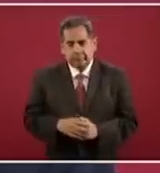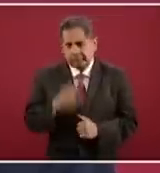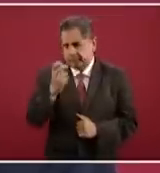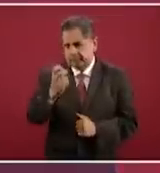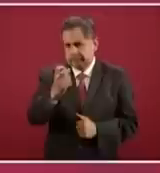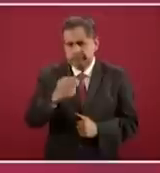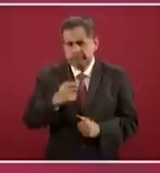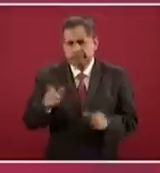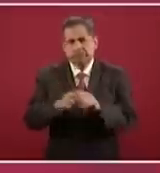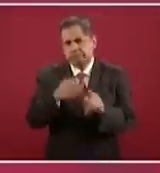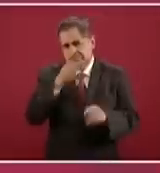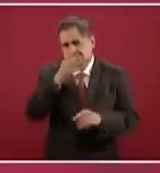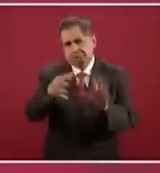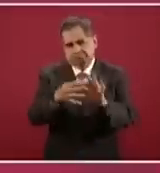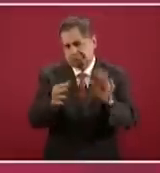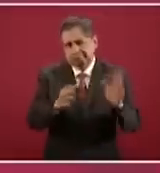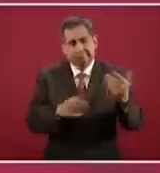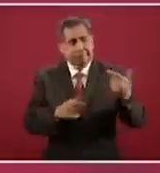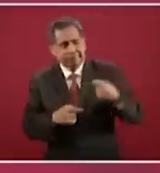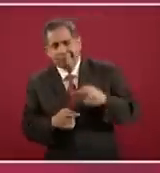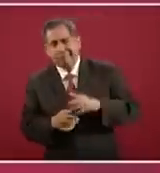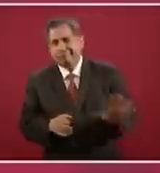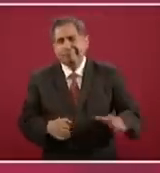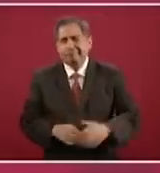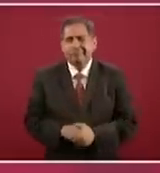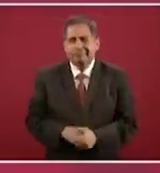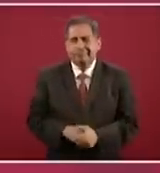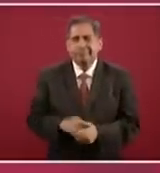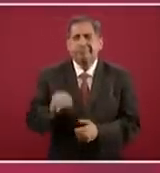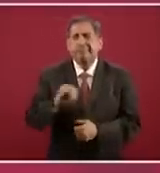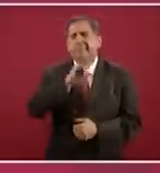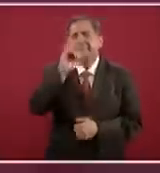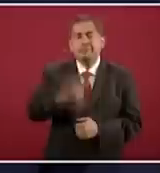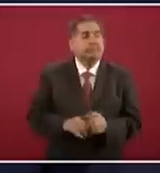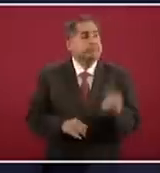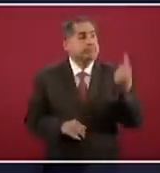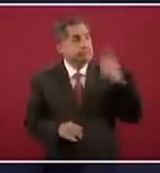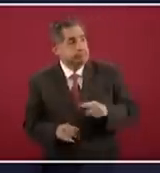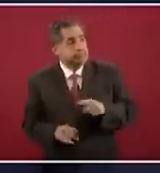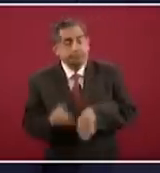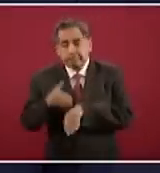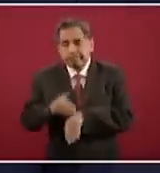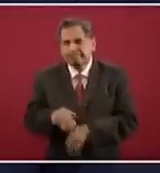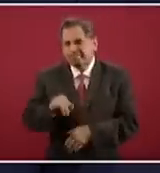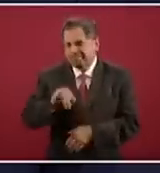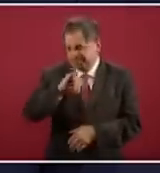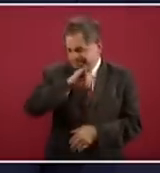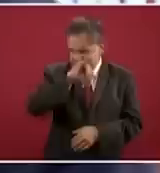Eso es lo que puedo comentarles. Y jamás, jamás